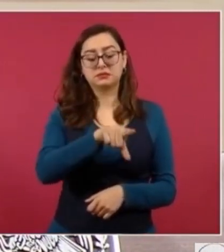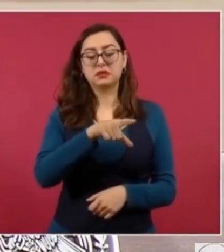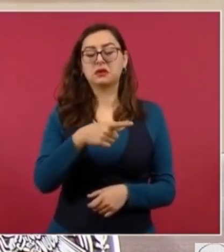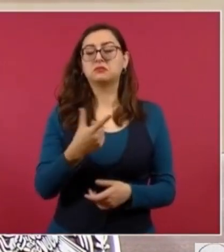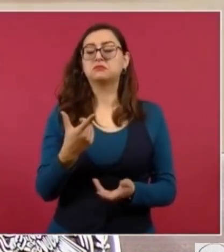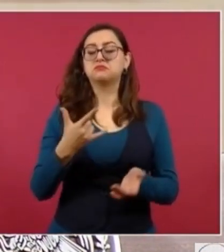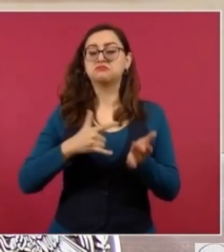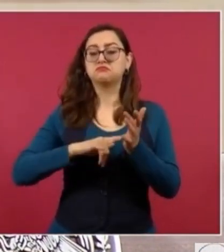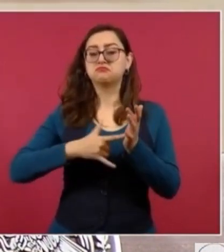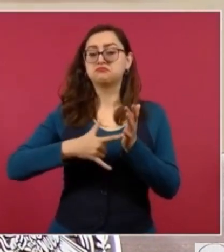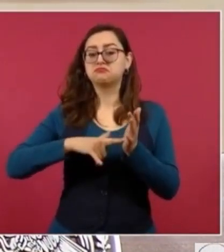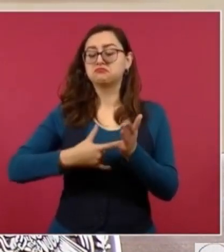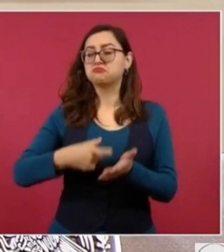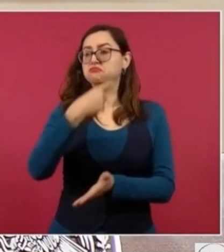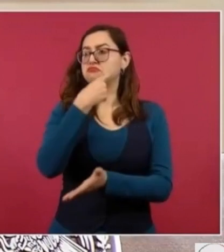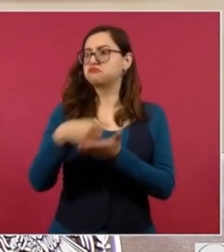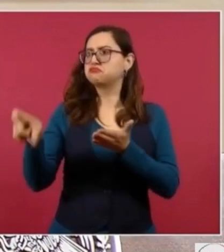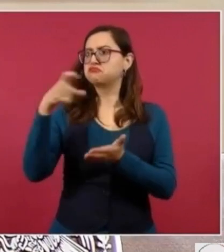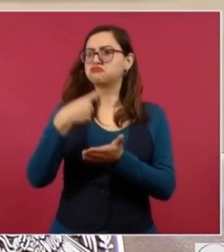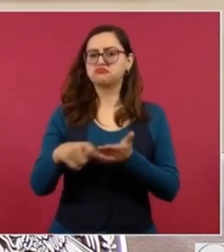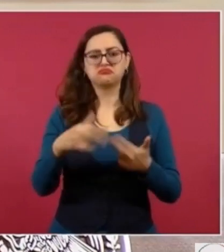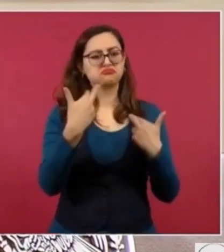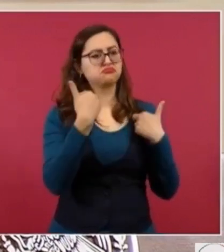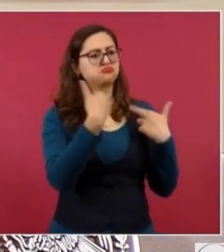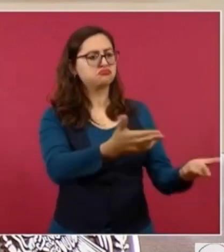cuando lo del Bicentenario,